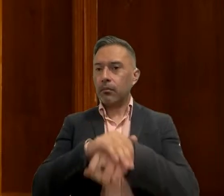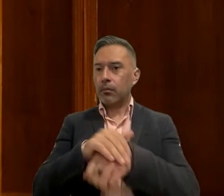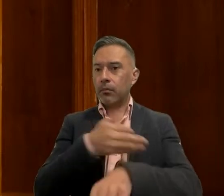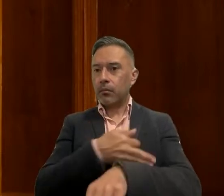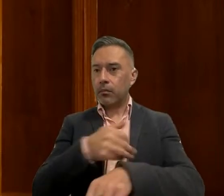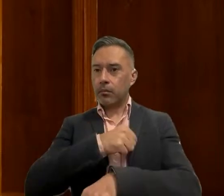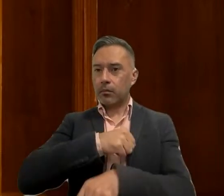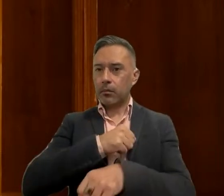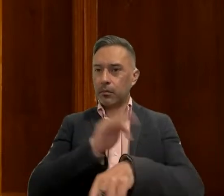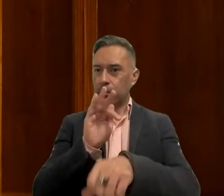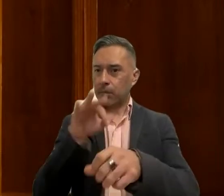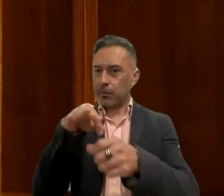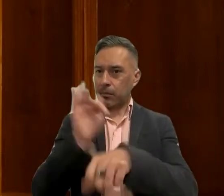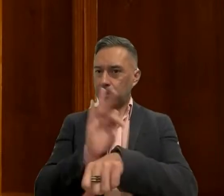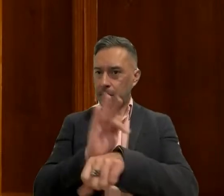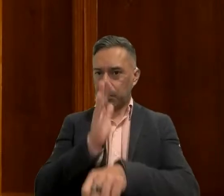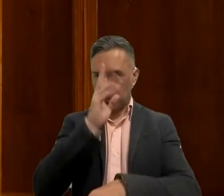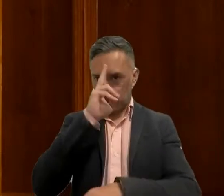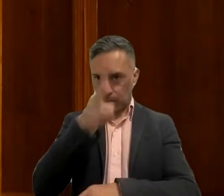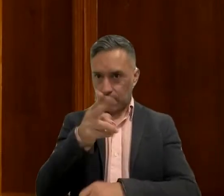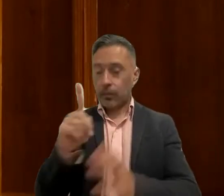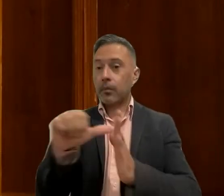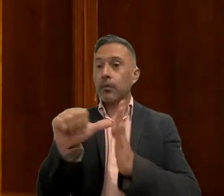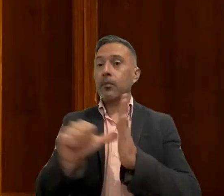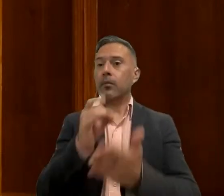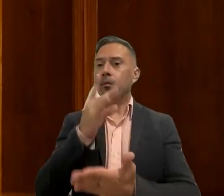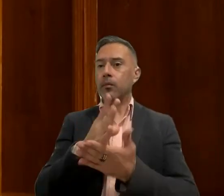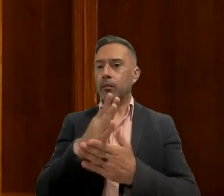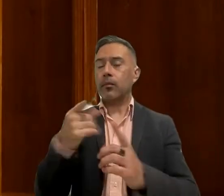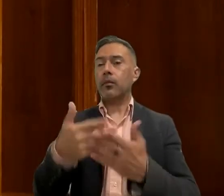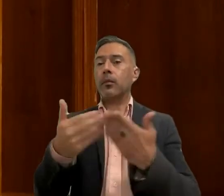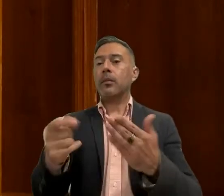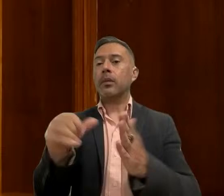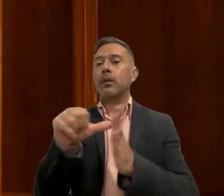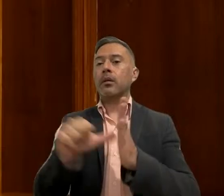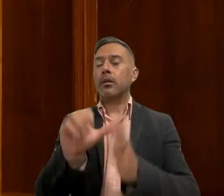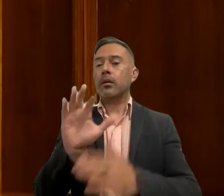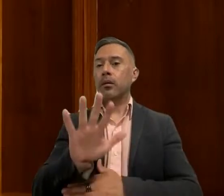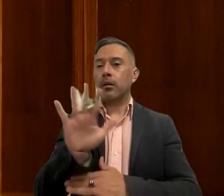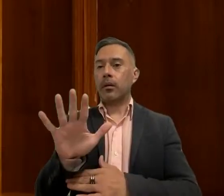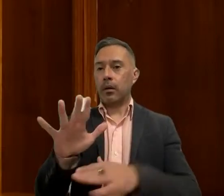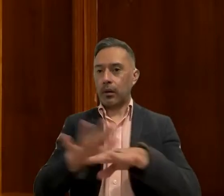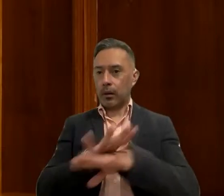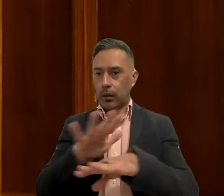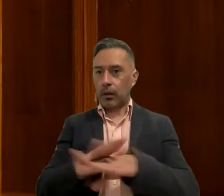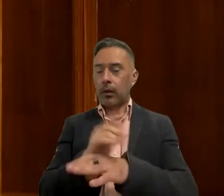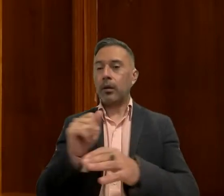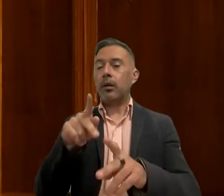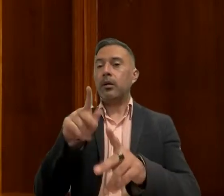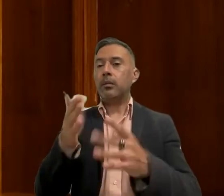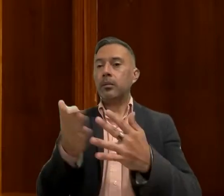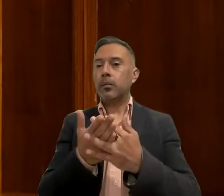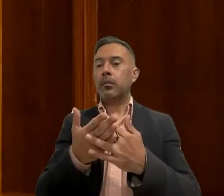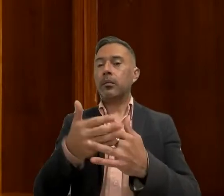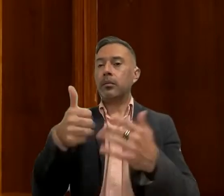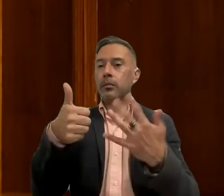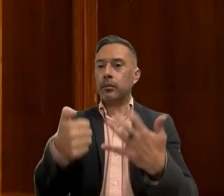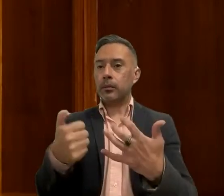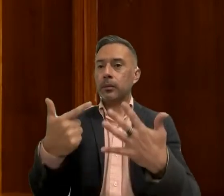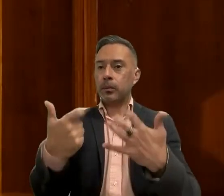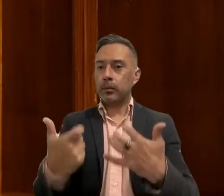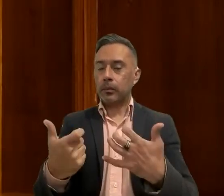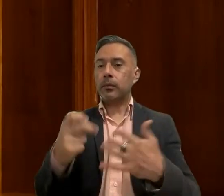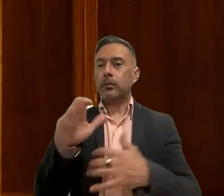Artículo único. Se reforman los artículos 55, fracciones sexta y séptima, 59 en